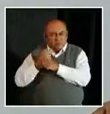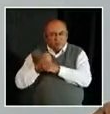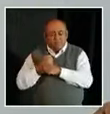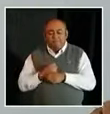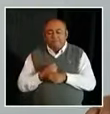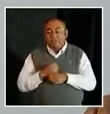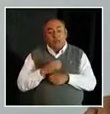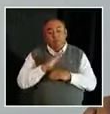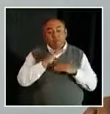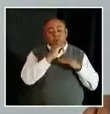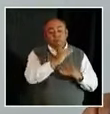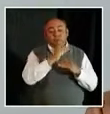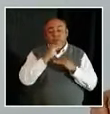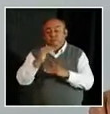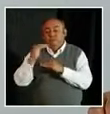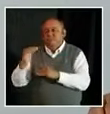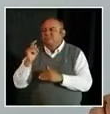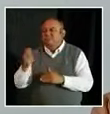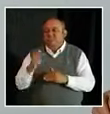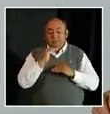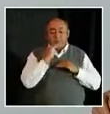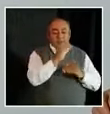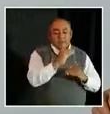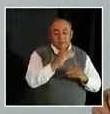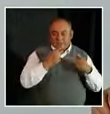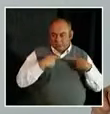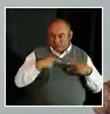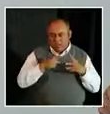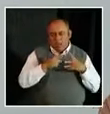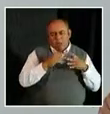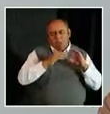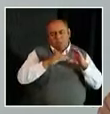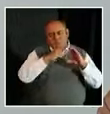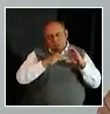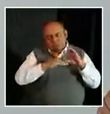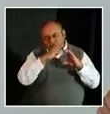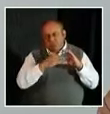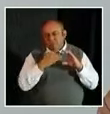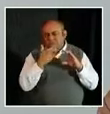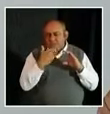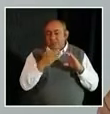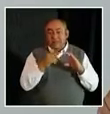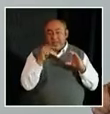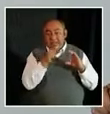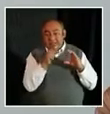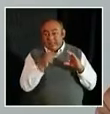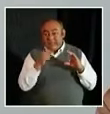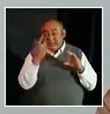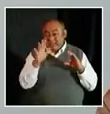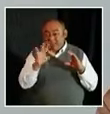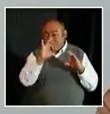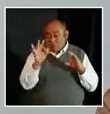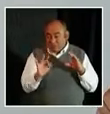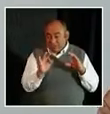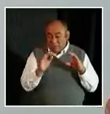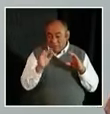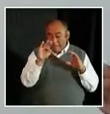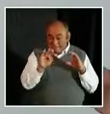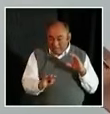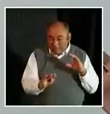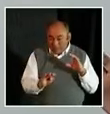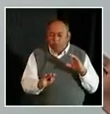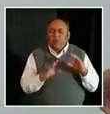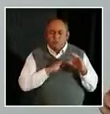las personas que redujeran su consumo en un 10% iban a mantener su tarifa